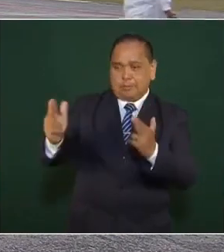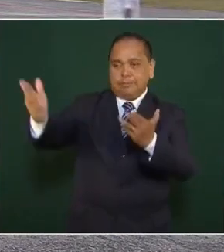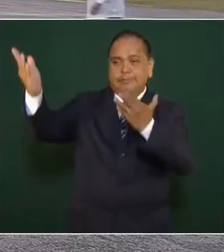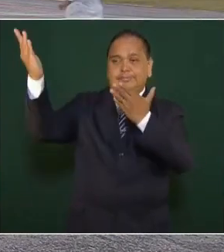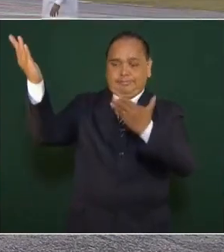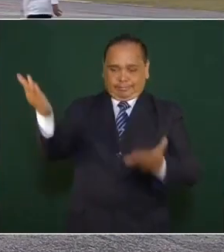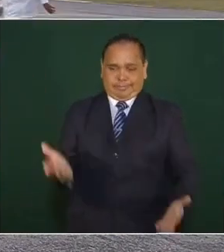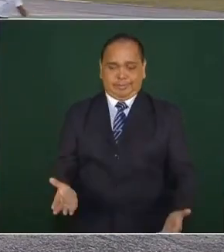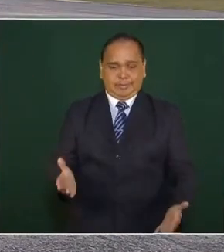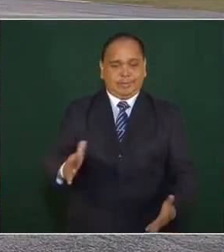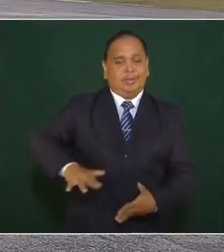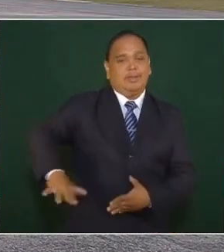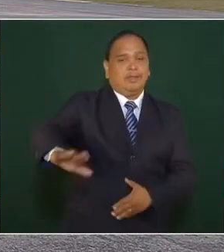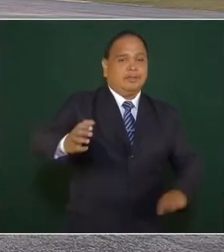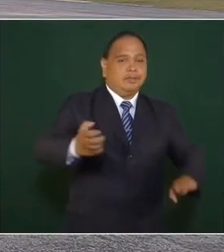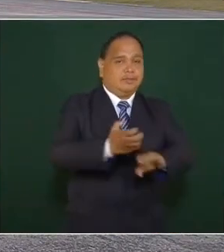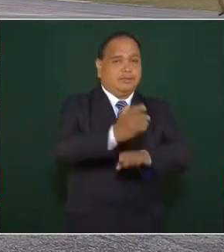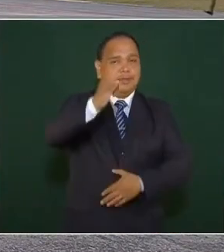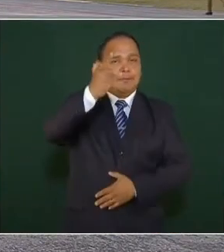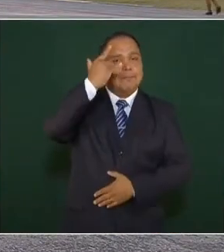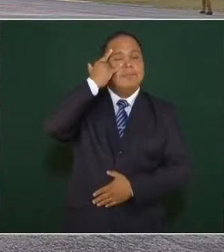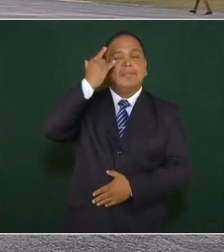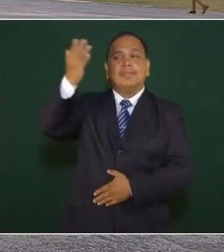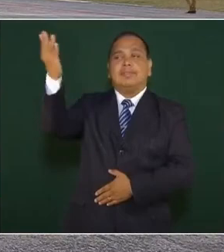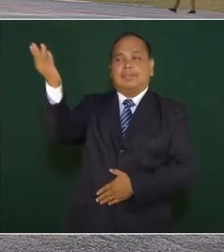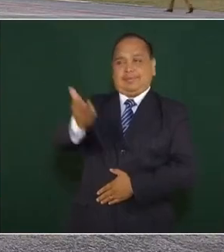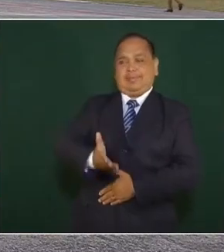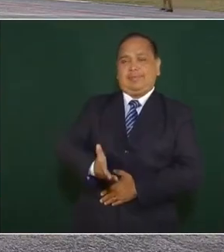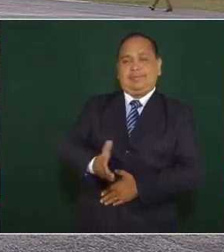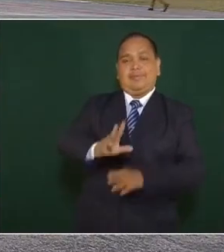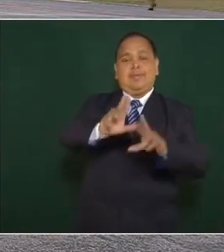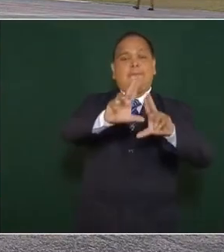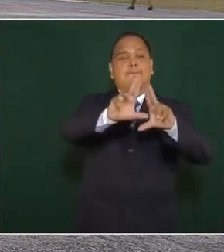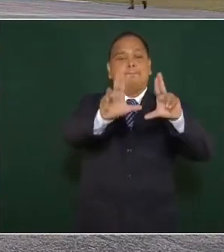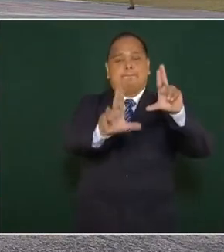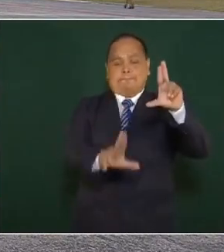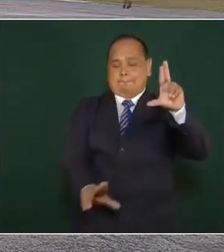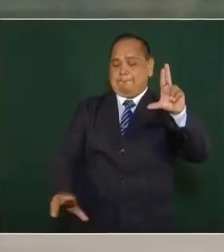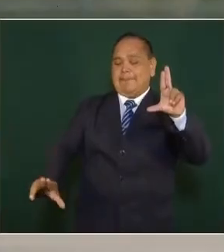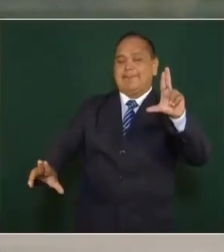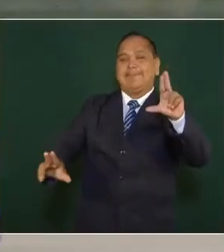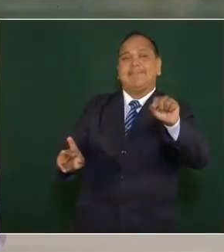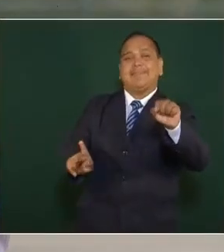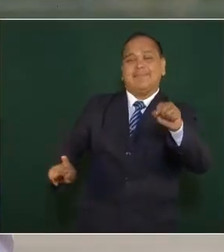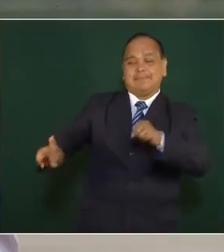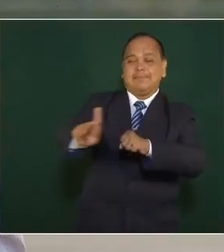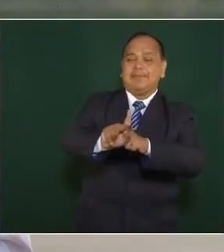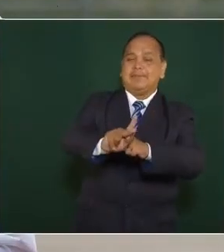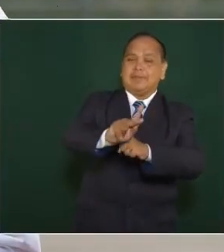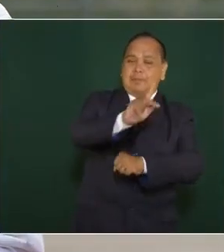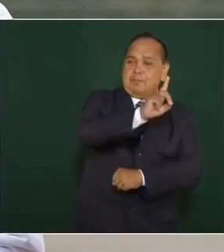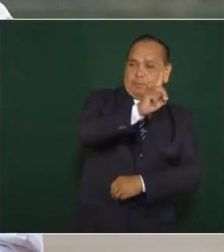recibirlo aquí en Campeche, en nuestro país, que es el suyo,